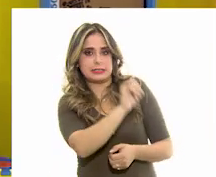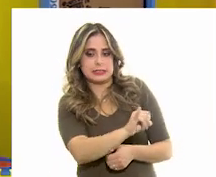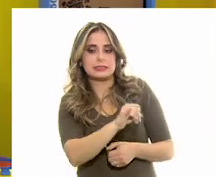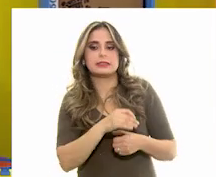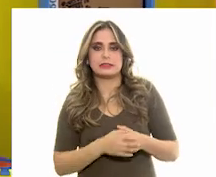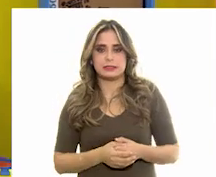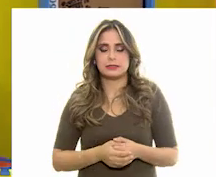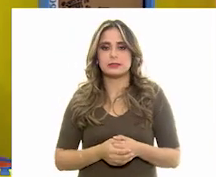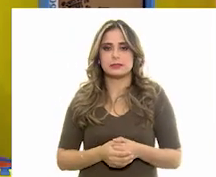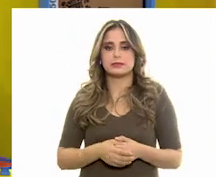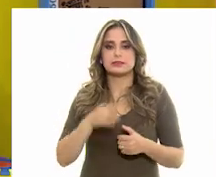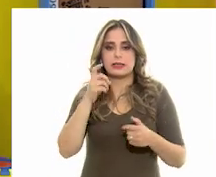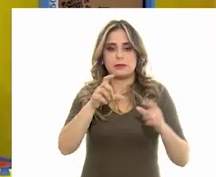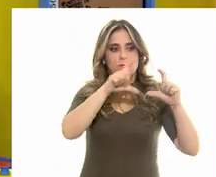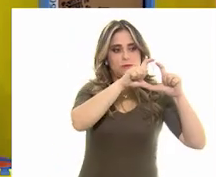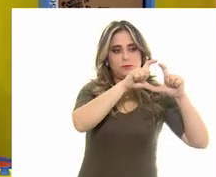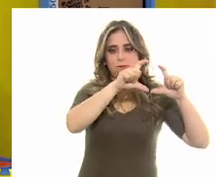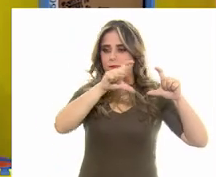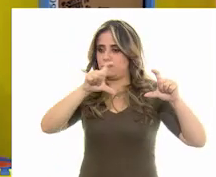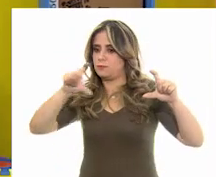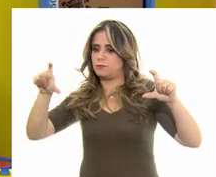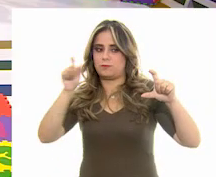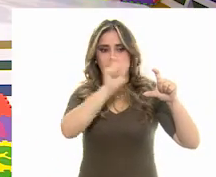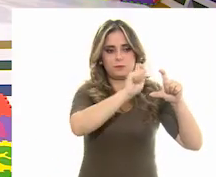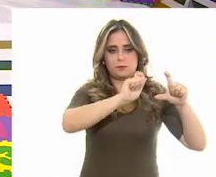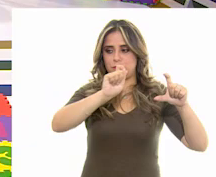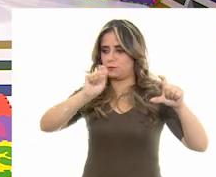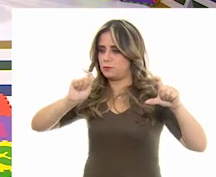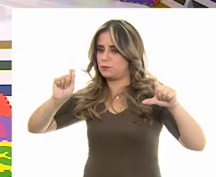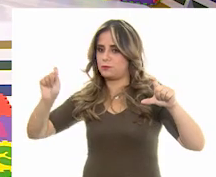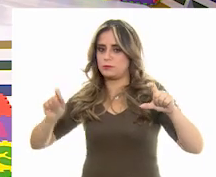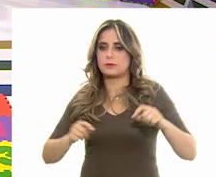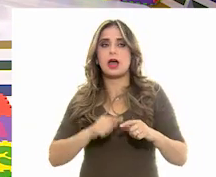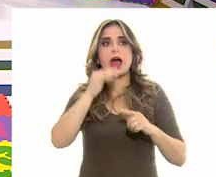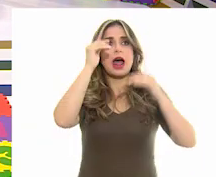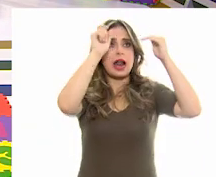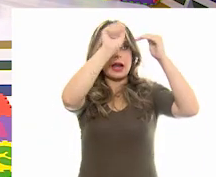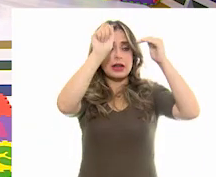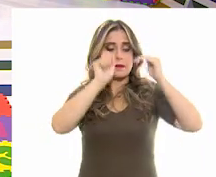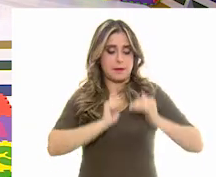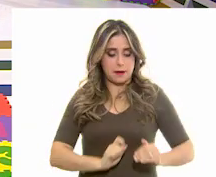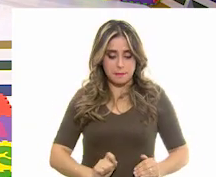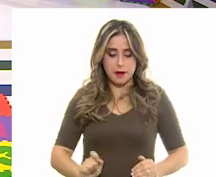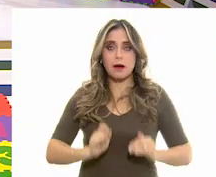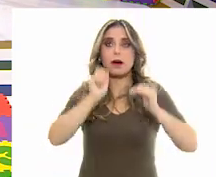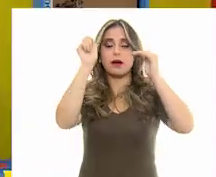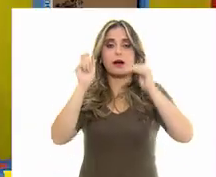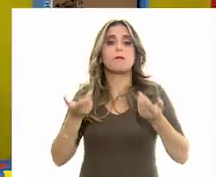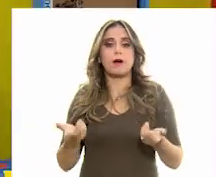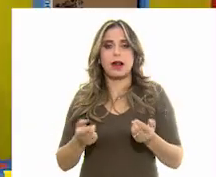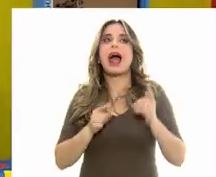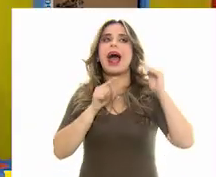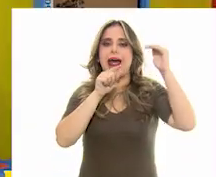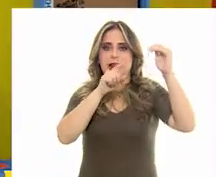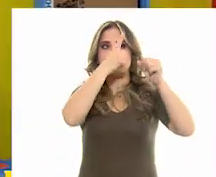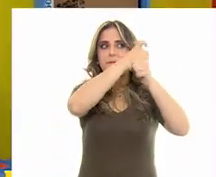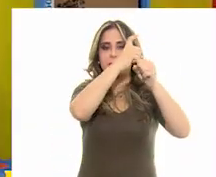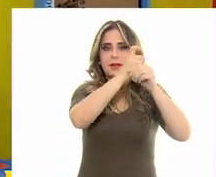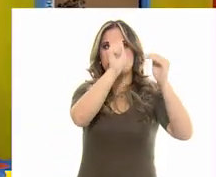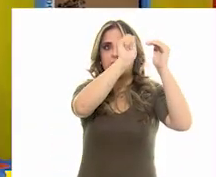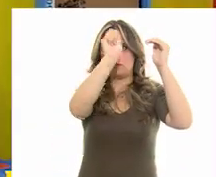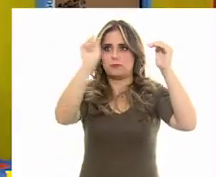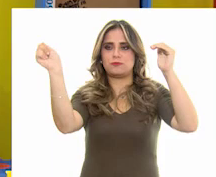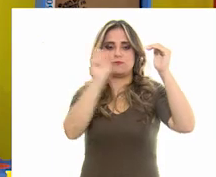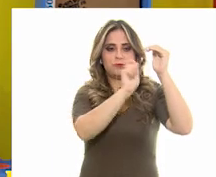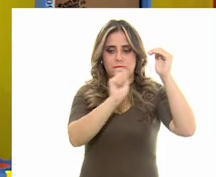Y así de modo horizontal, así. Tiqui. ¿Y empezamos arriba o abajo o dónde? Arriba. Exacto. Sí, empezamos